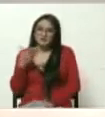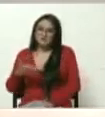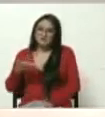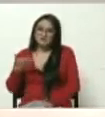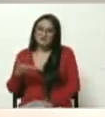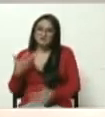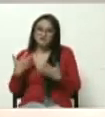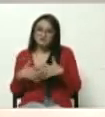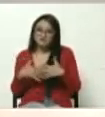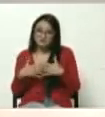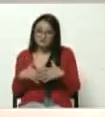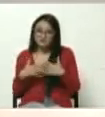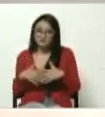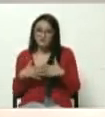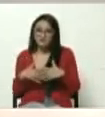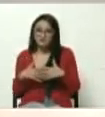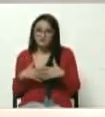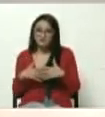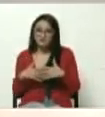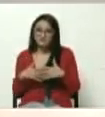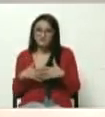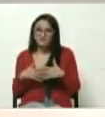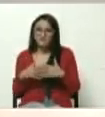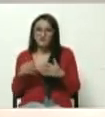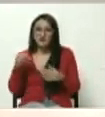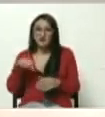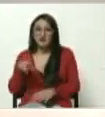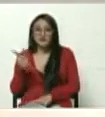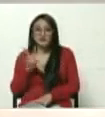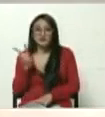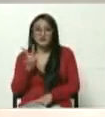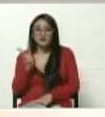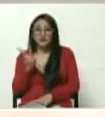una empresa estratégica por demás de la República